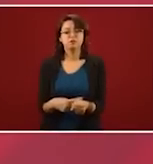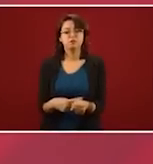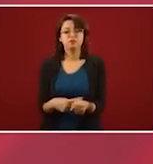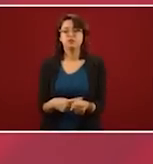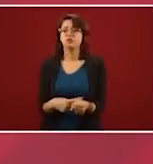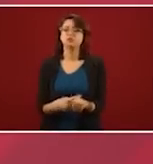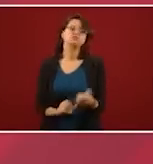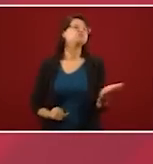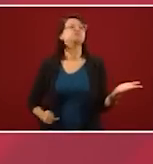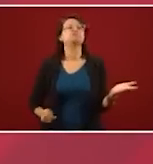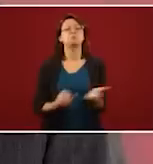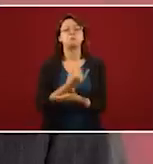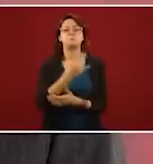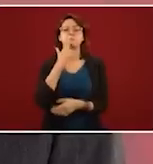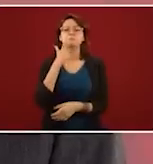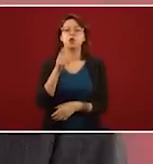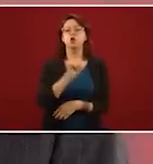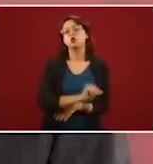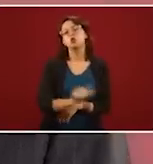decidieron irse del país,